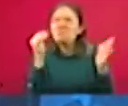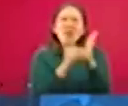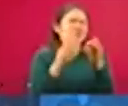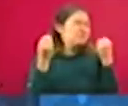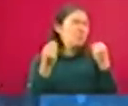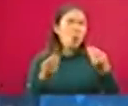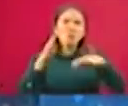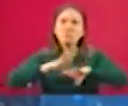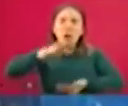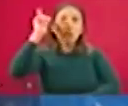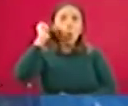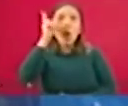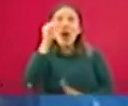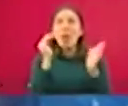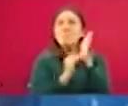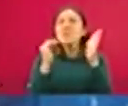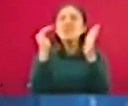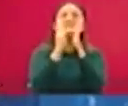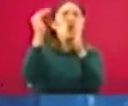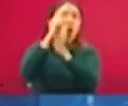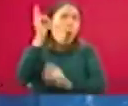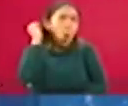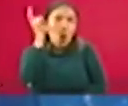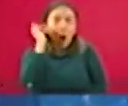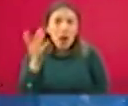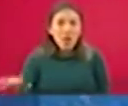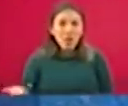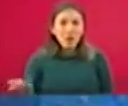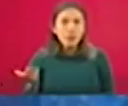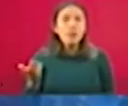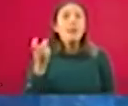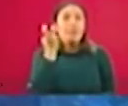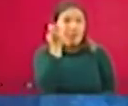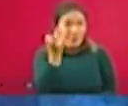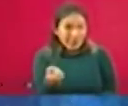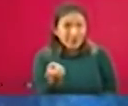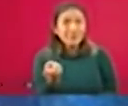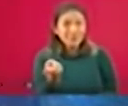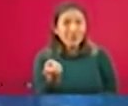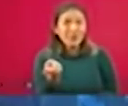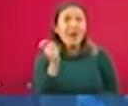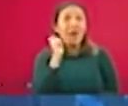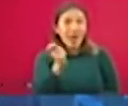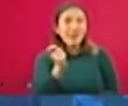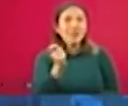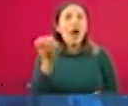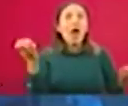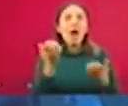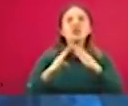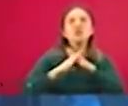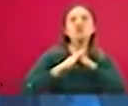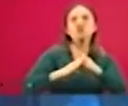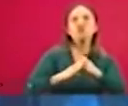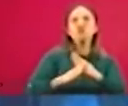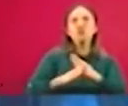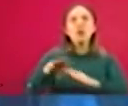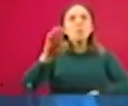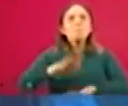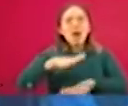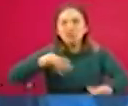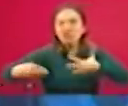la situación. Estos factores de expansión, como se conocen técnicamente, o ponderadores, estos números